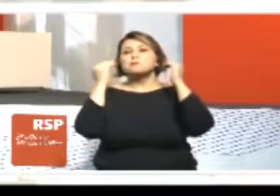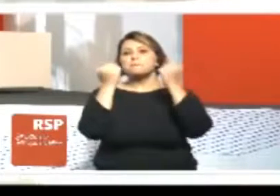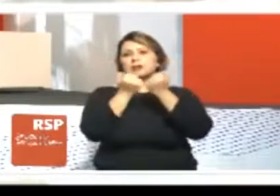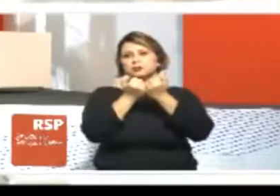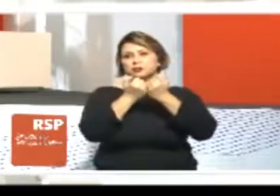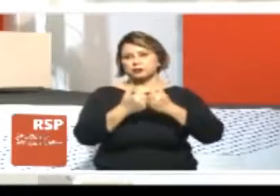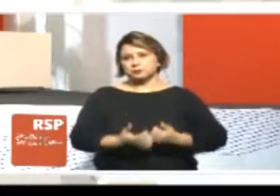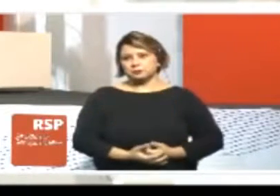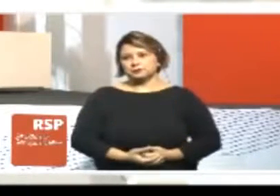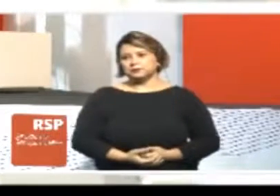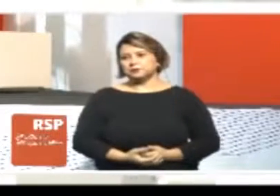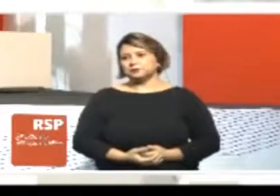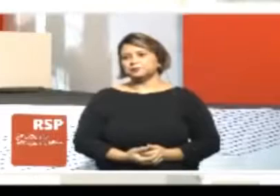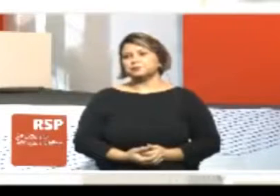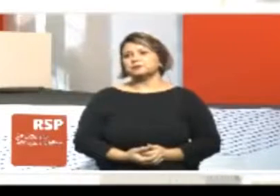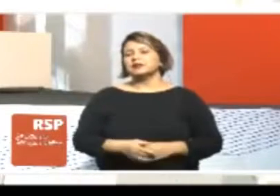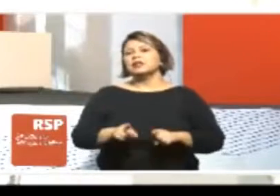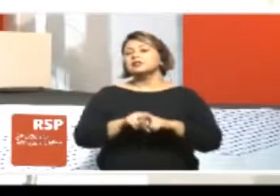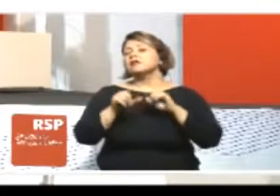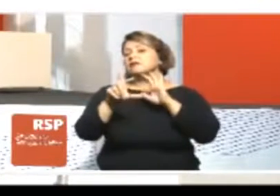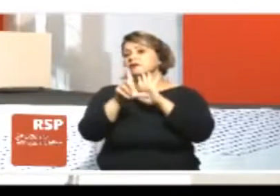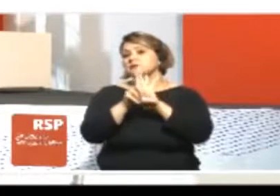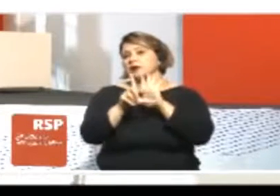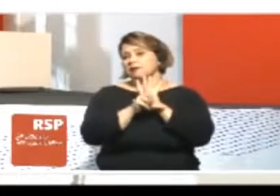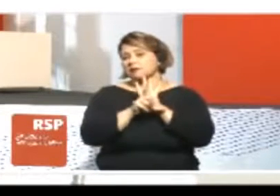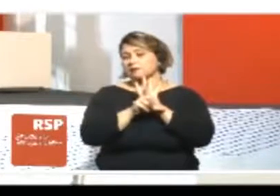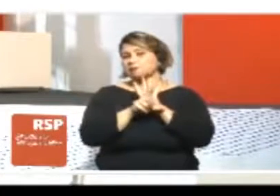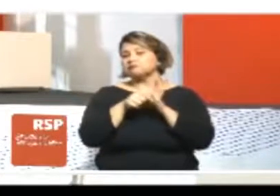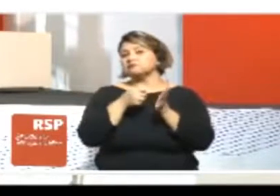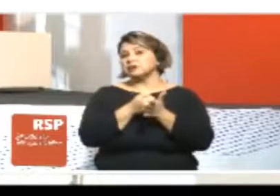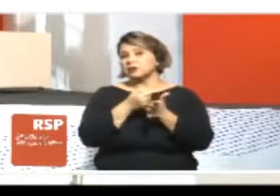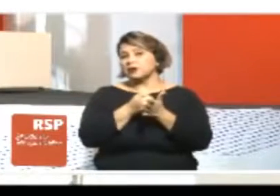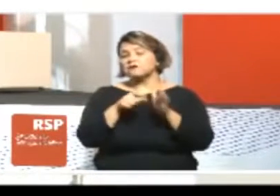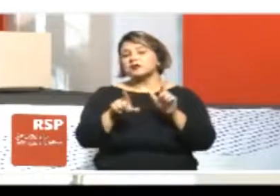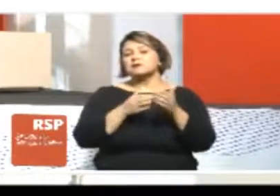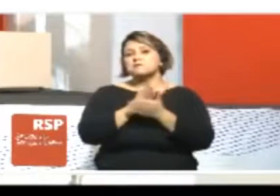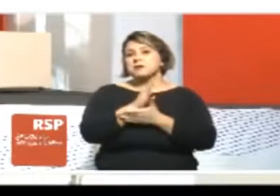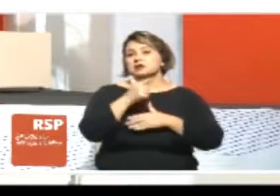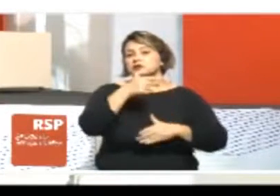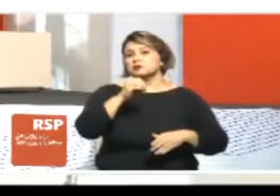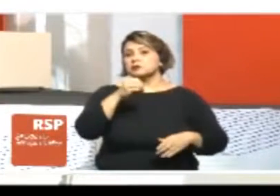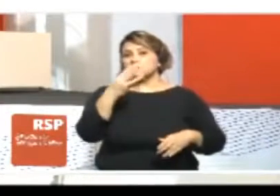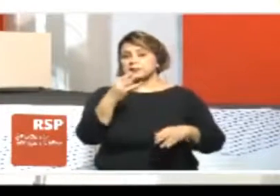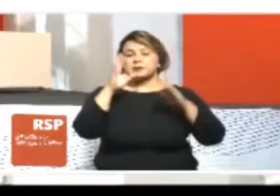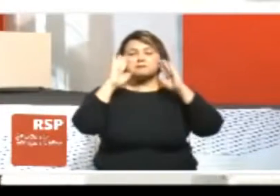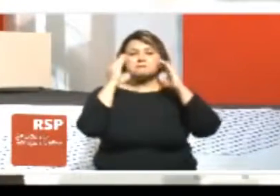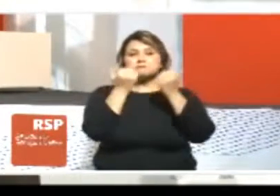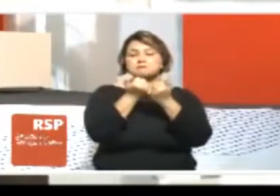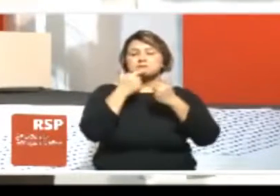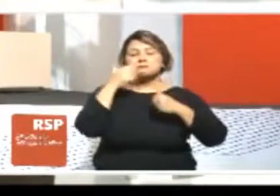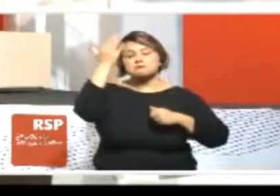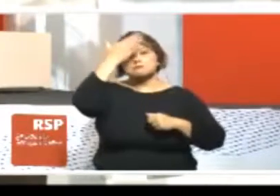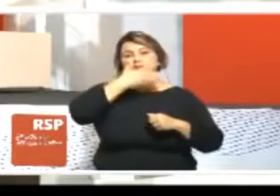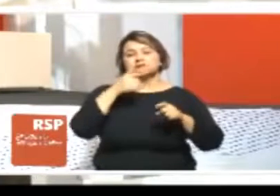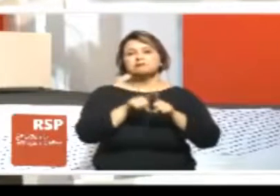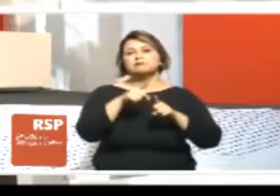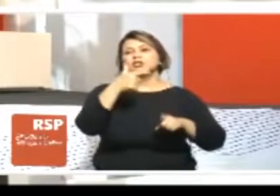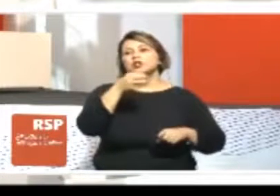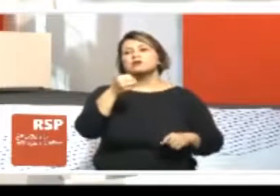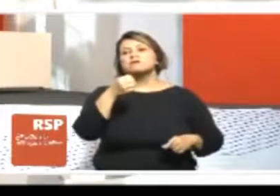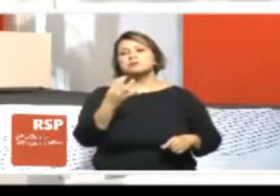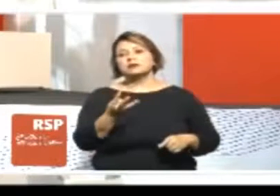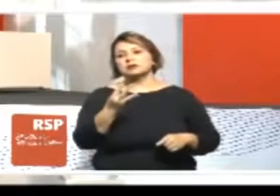Entonces, esa es una ley que se pasó en México en el 2003, se puso en práctica en el 2004 y se reformó en